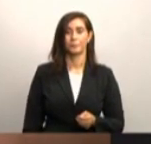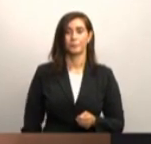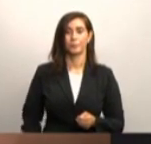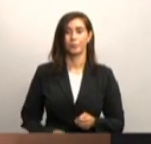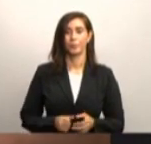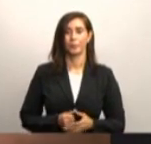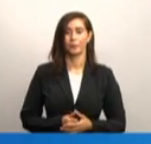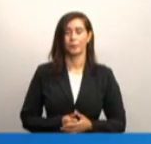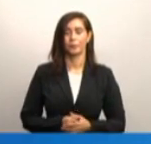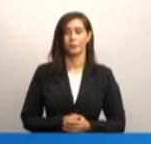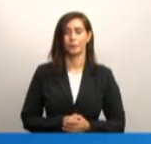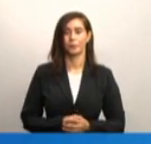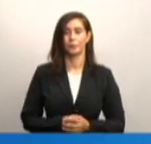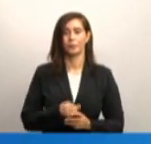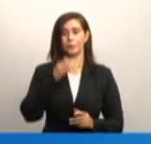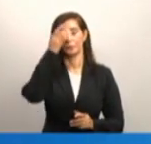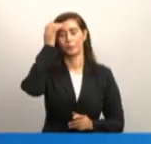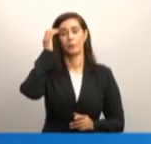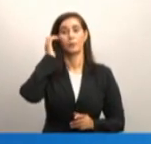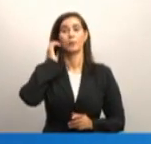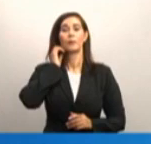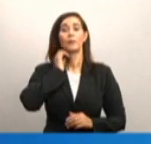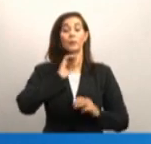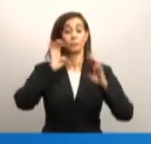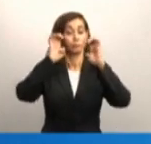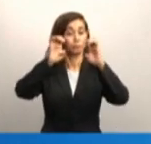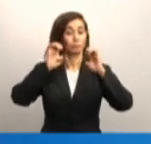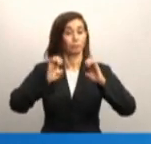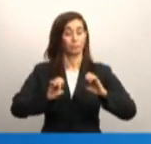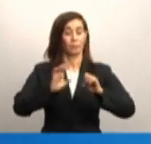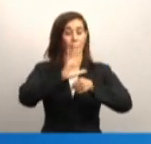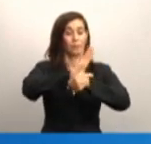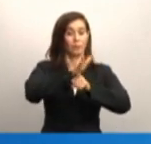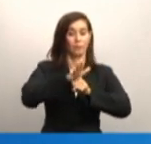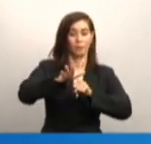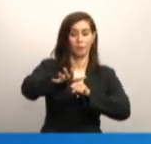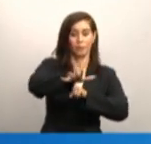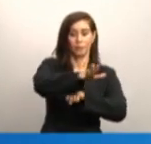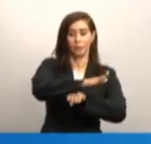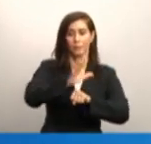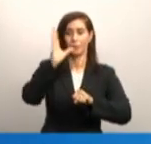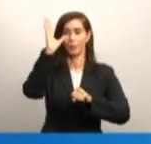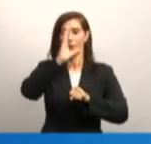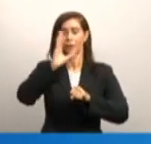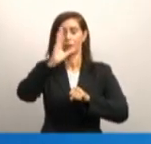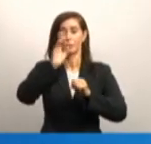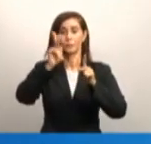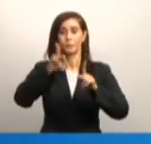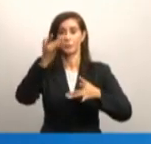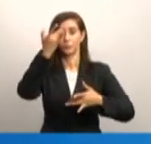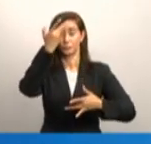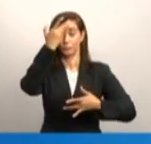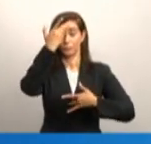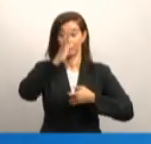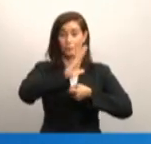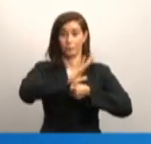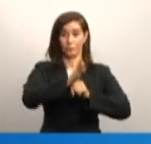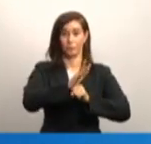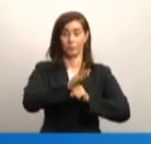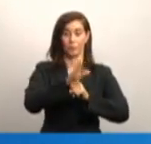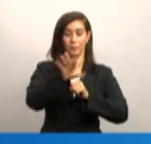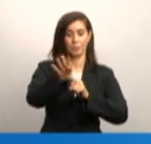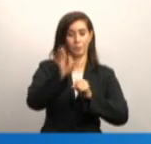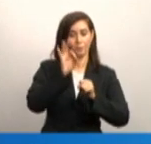del comportamiento de esta pandemia es la búsqueda activa y masiva de sintomáticos para lograr